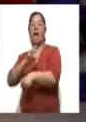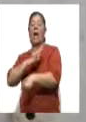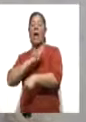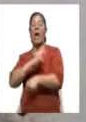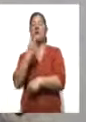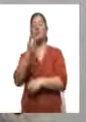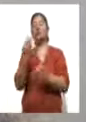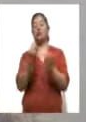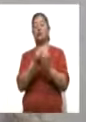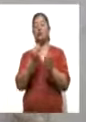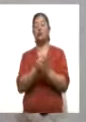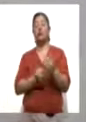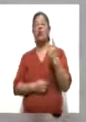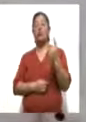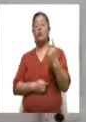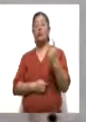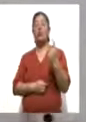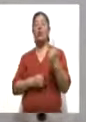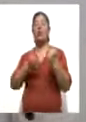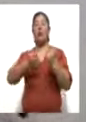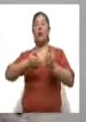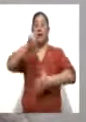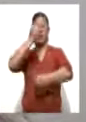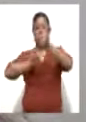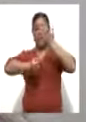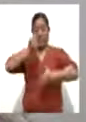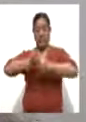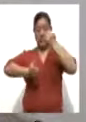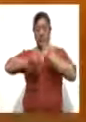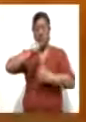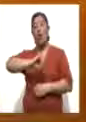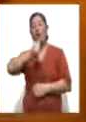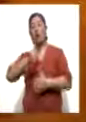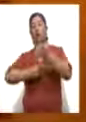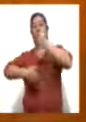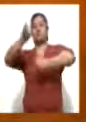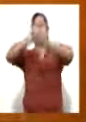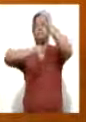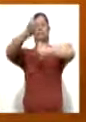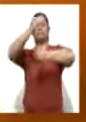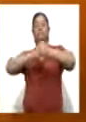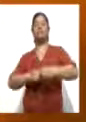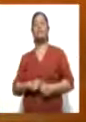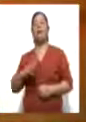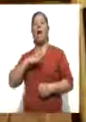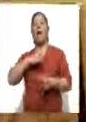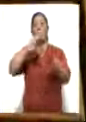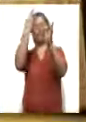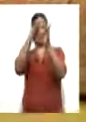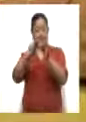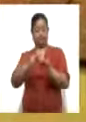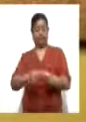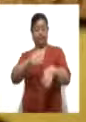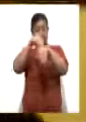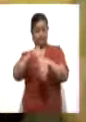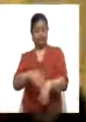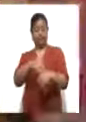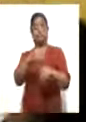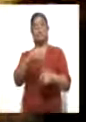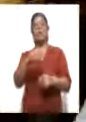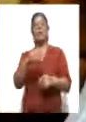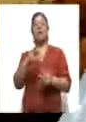dos cursos, uno de senderismo y otro de escalada, los cuales se desarrollarán bajo estrictas medidas sanitarias.